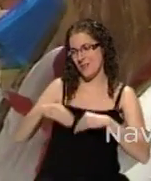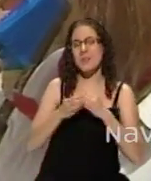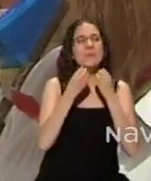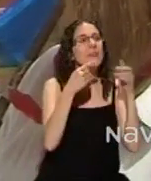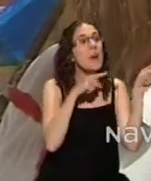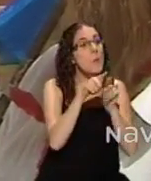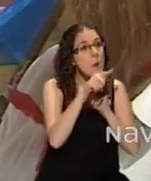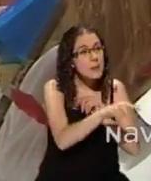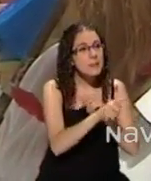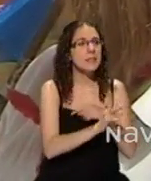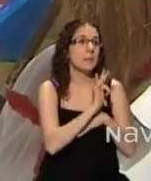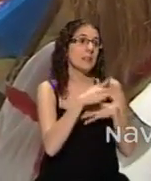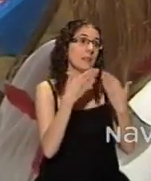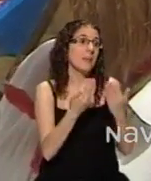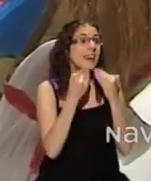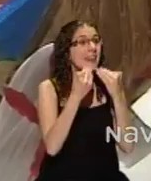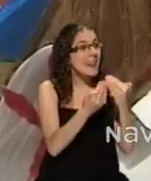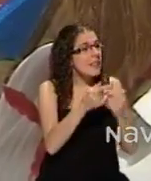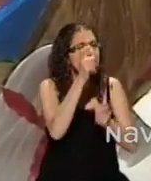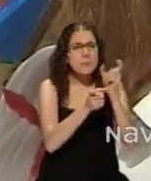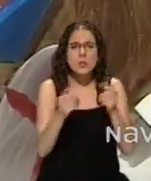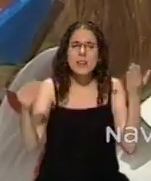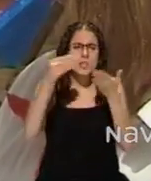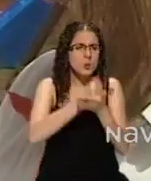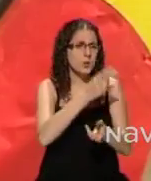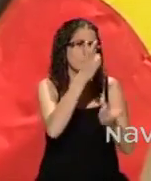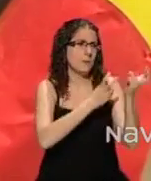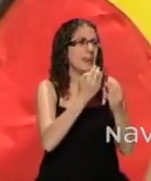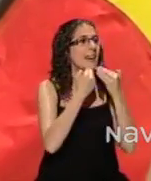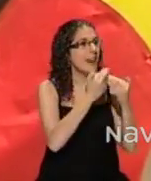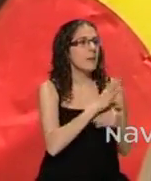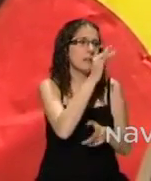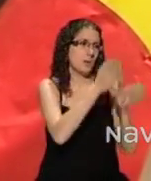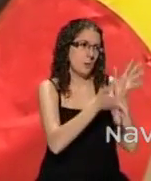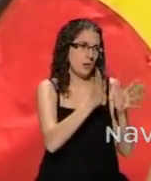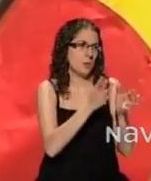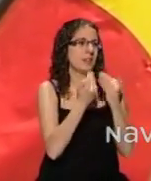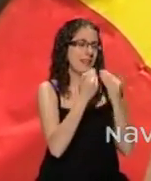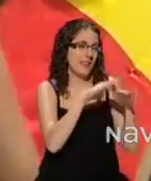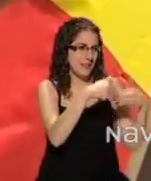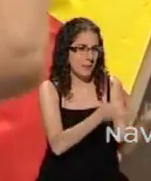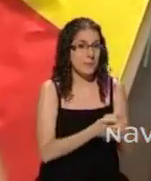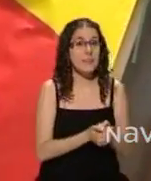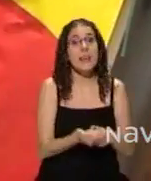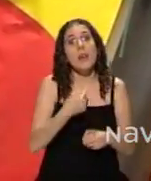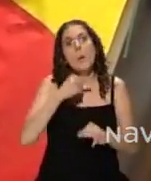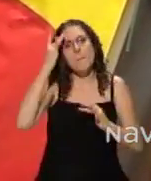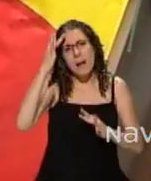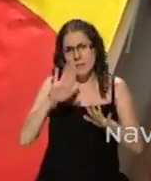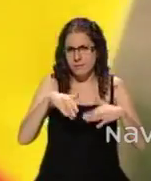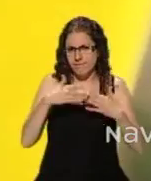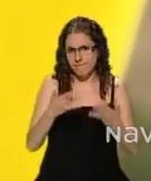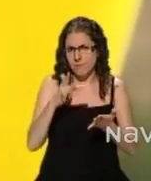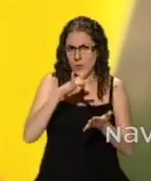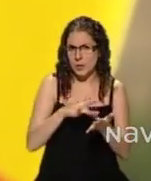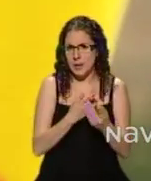igualmente, y dar las gracias a todos los participantes y a todos los vecinos de Viana. Quien imagino que también ha estado un poco nervioso durante la